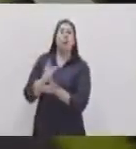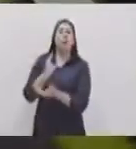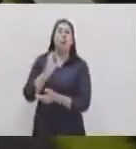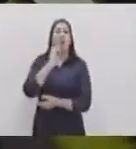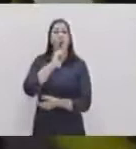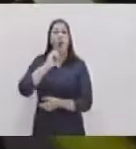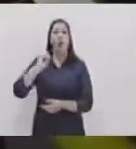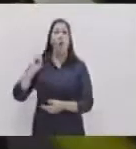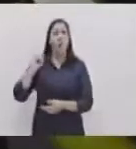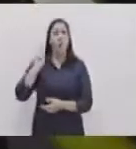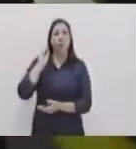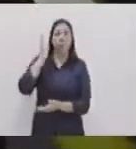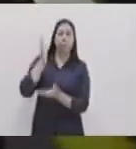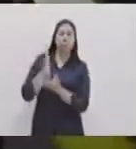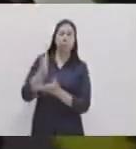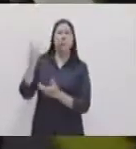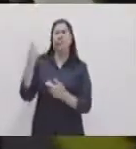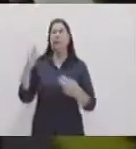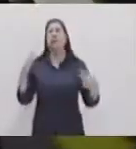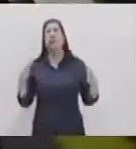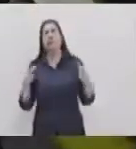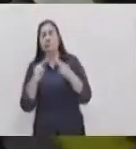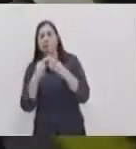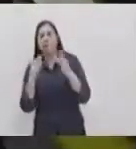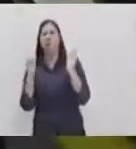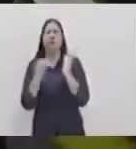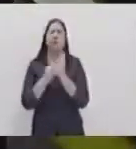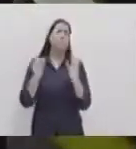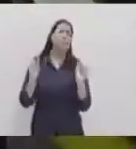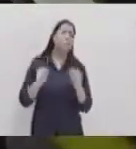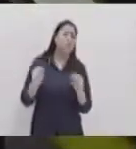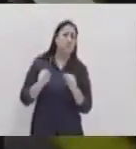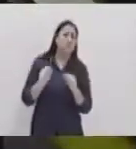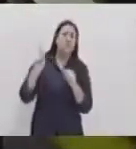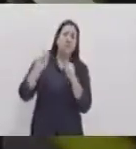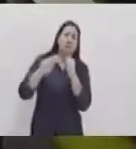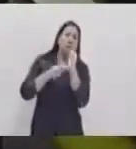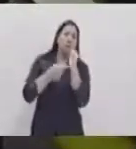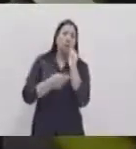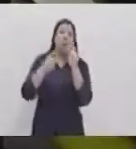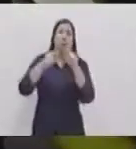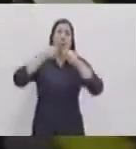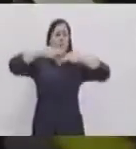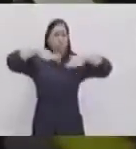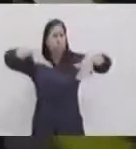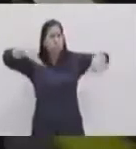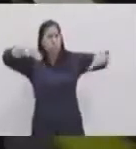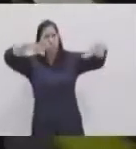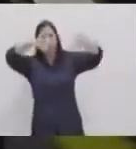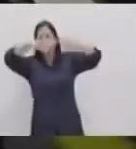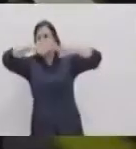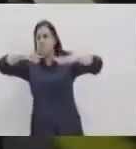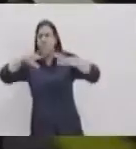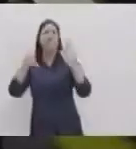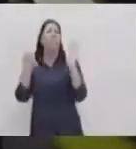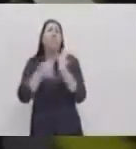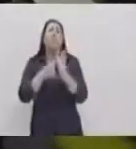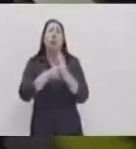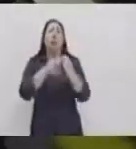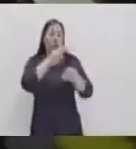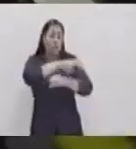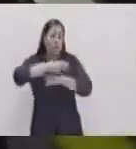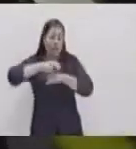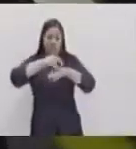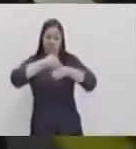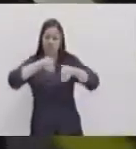has visto cómo grandes áreas de tierra donde se siembra, por ejemplo,